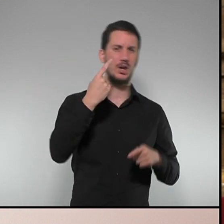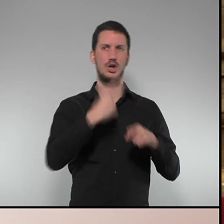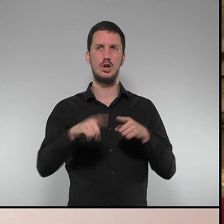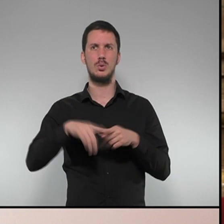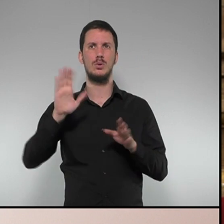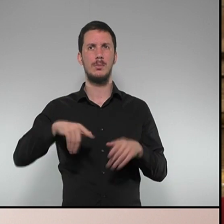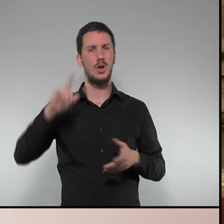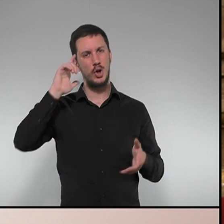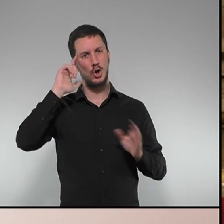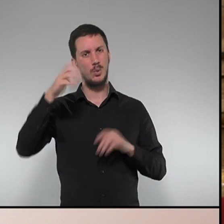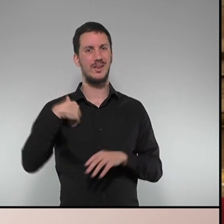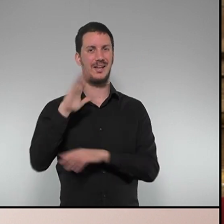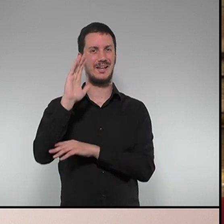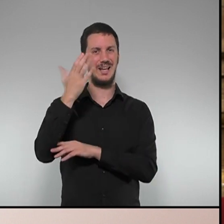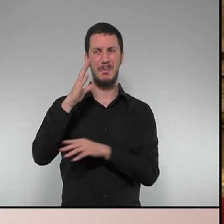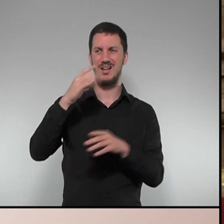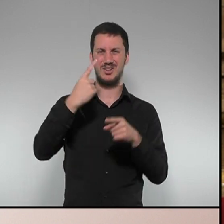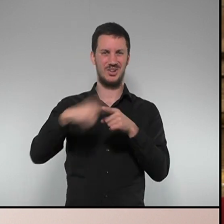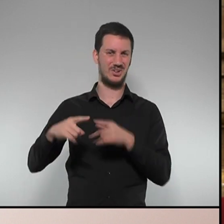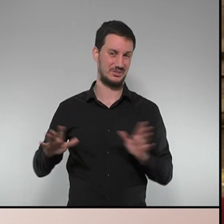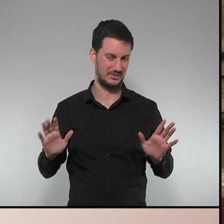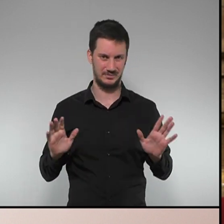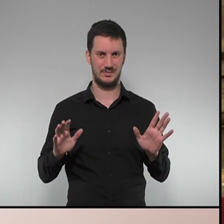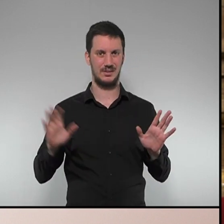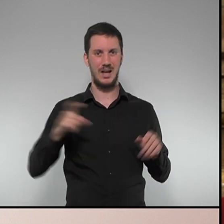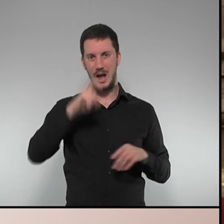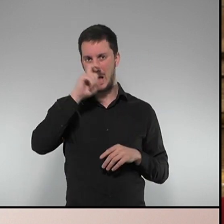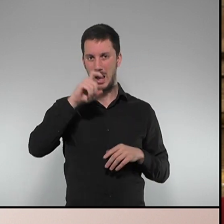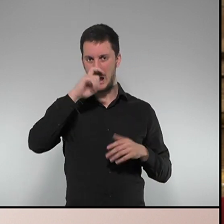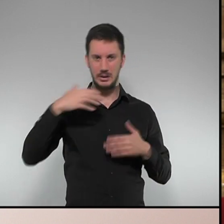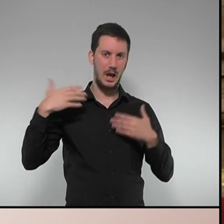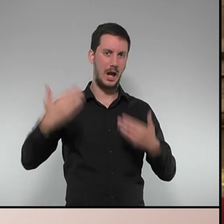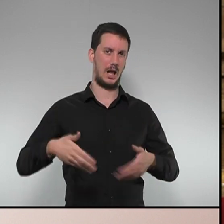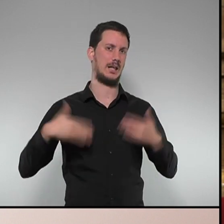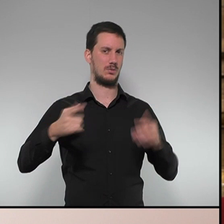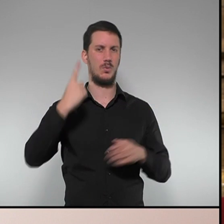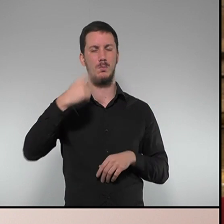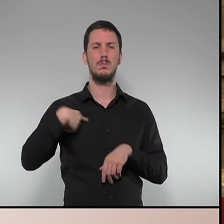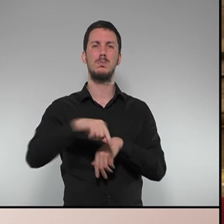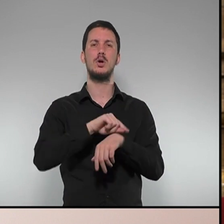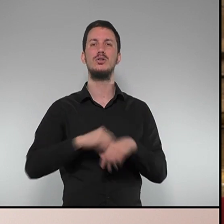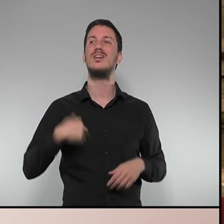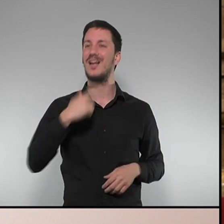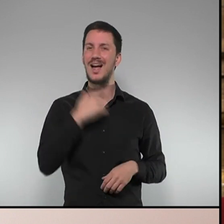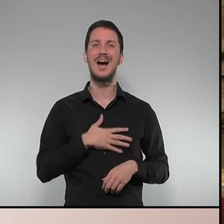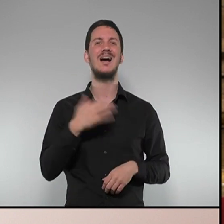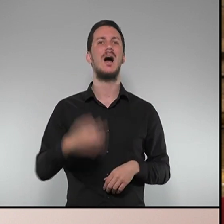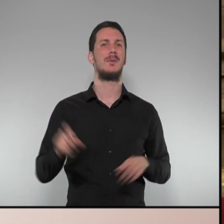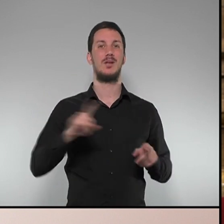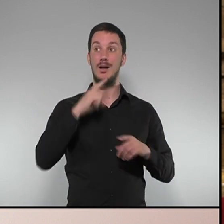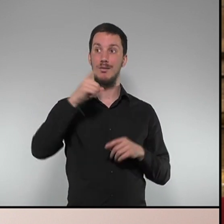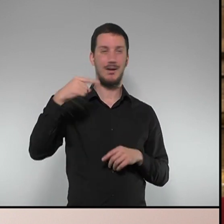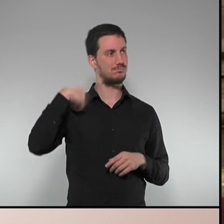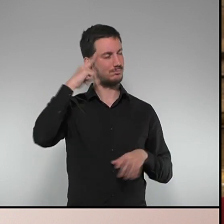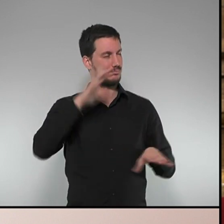locura del fanàtic climàtic de turno. Años de atrasos en definitiva por culpa de uns polítics incapaces que, mientras se aseguraban su